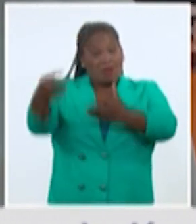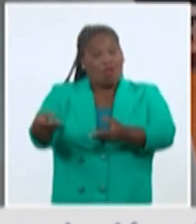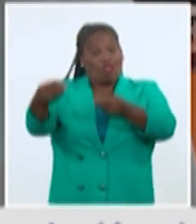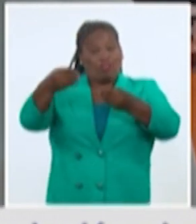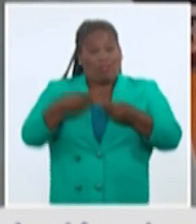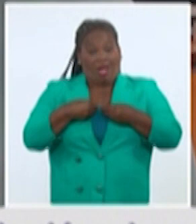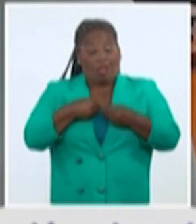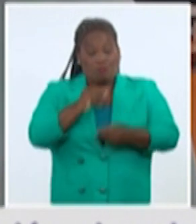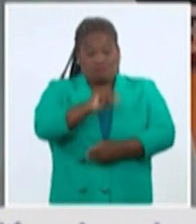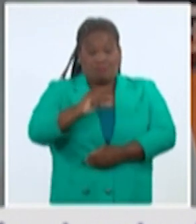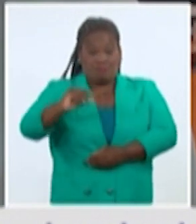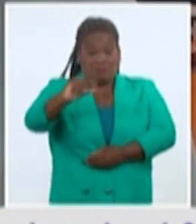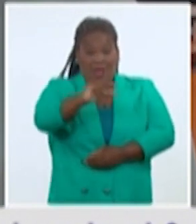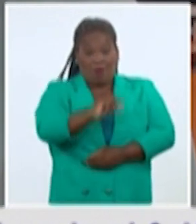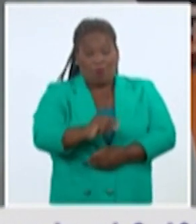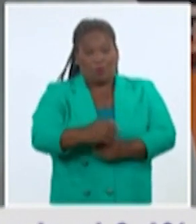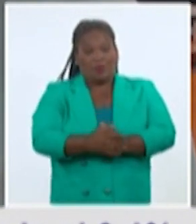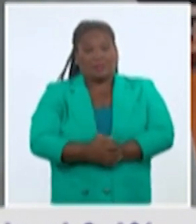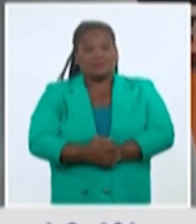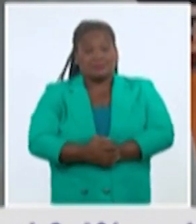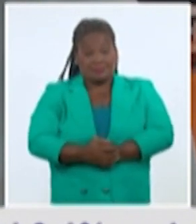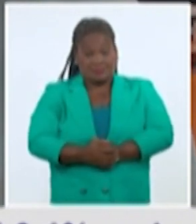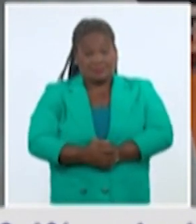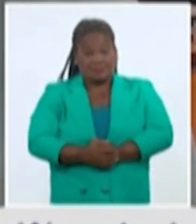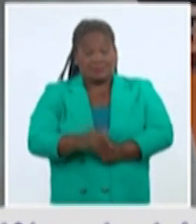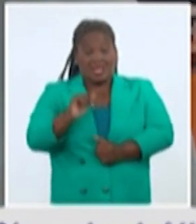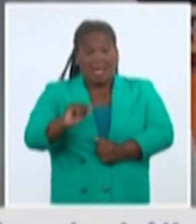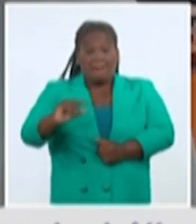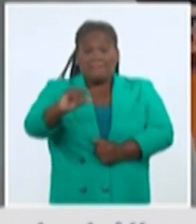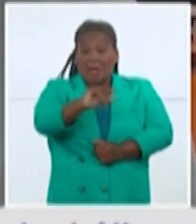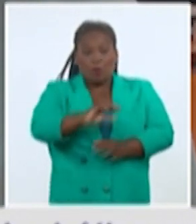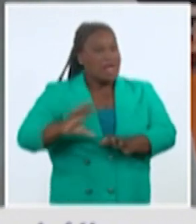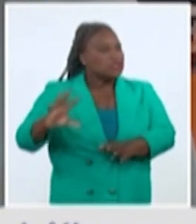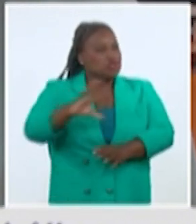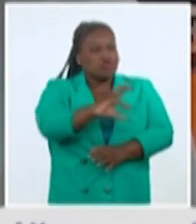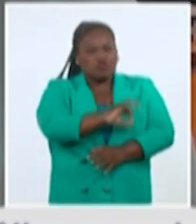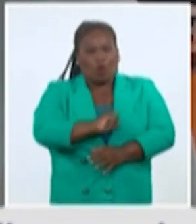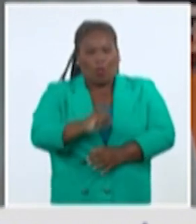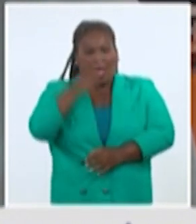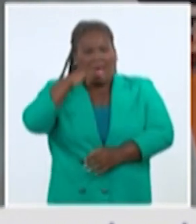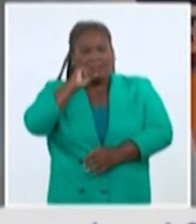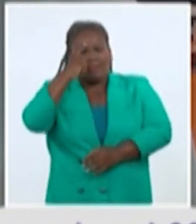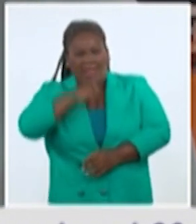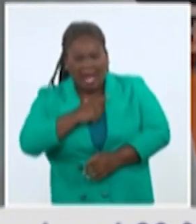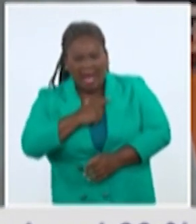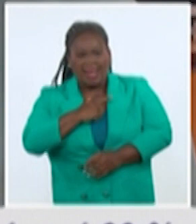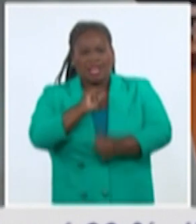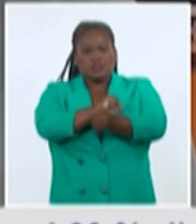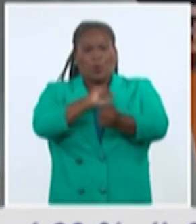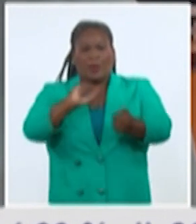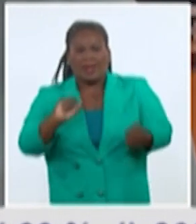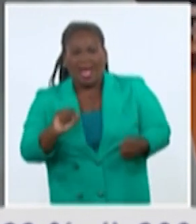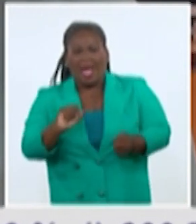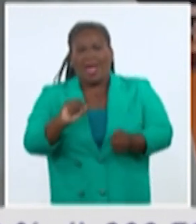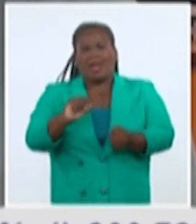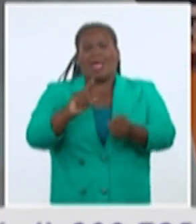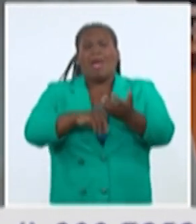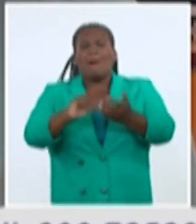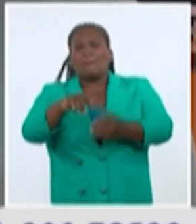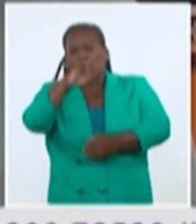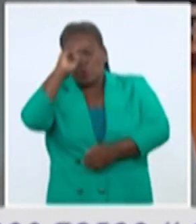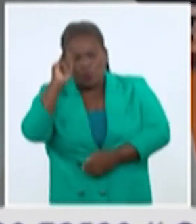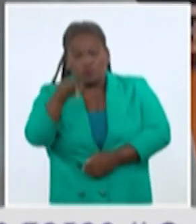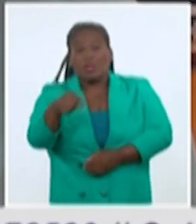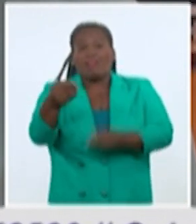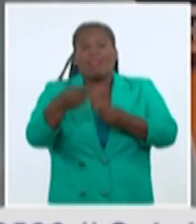y donado esta vacuna, estas vacunas todas, que pueda darle a Cuba y a su población la